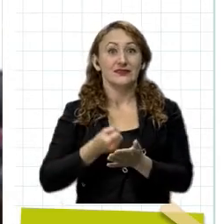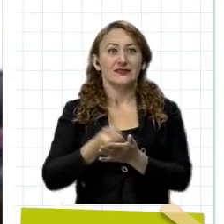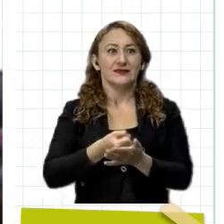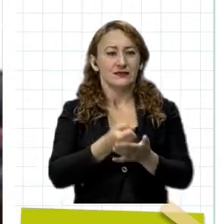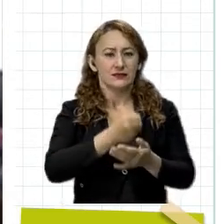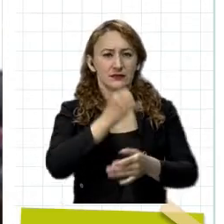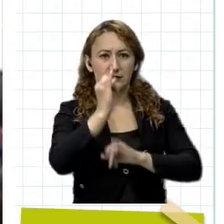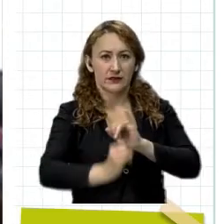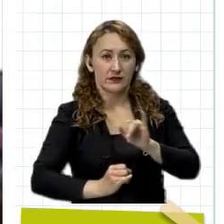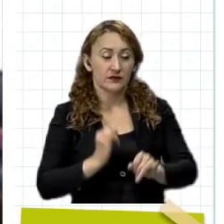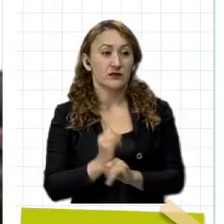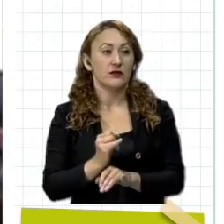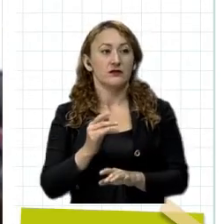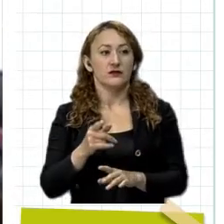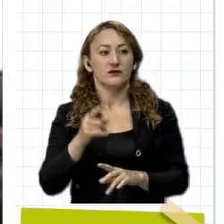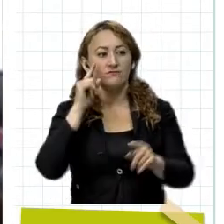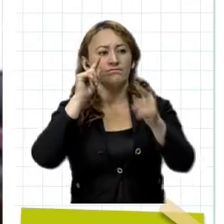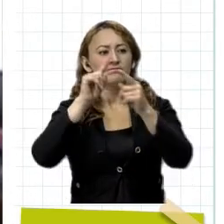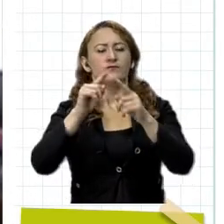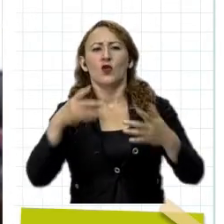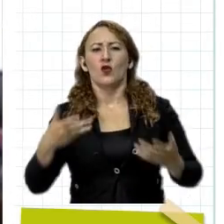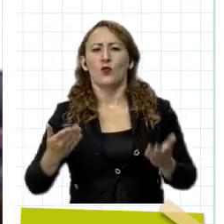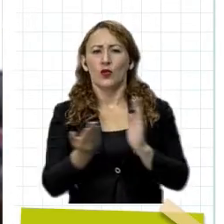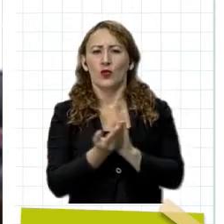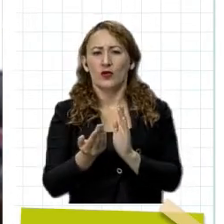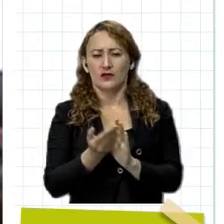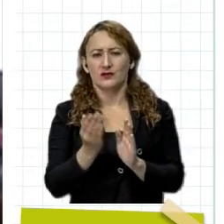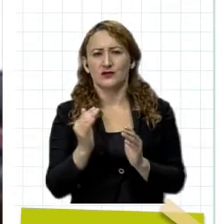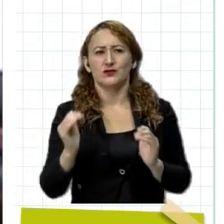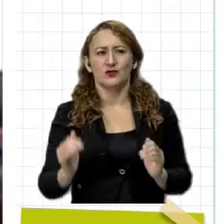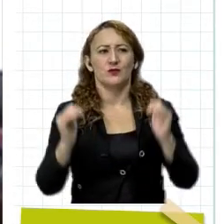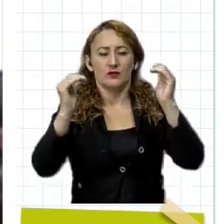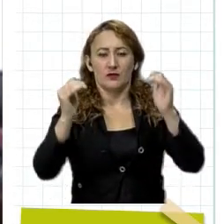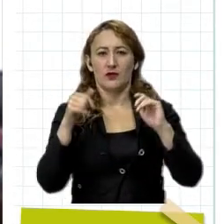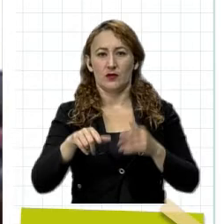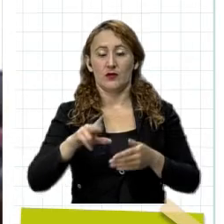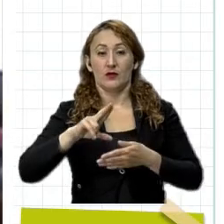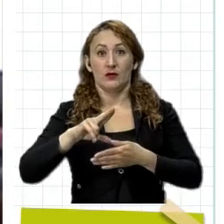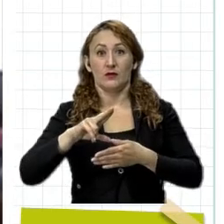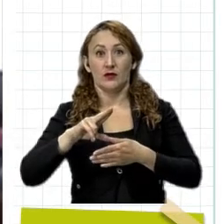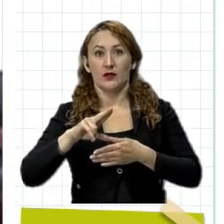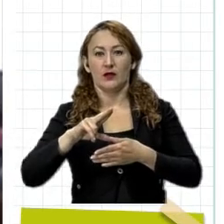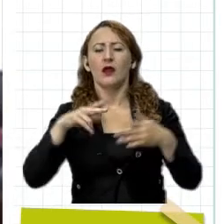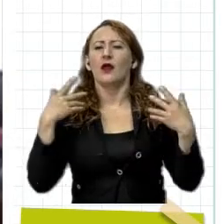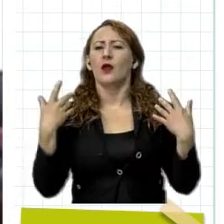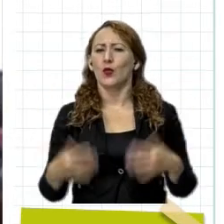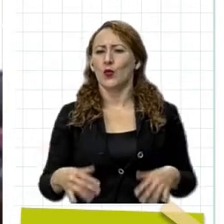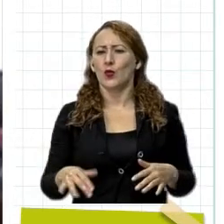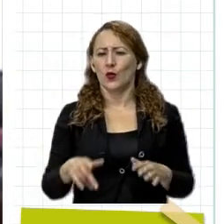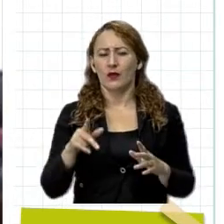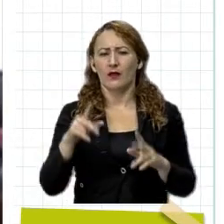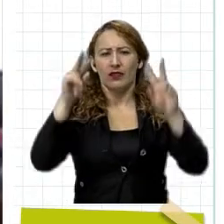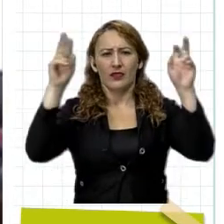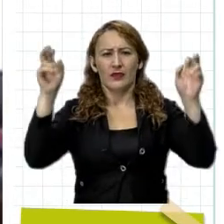internacionalización como metas impuestas a la educación superior latinoamericana han convertido los asuntos interculturales